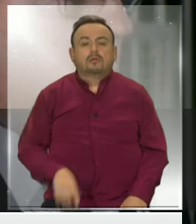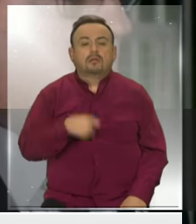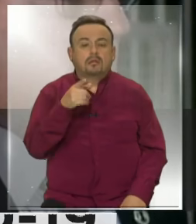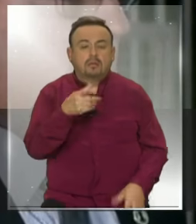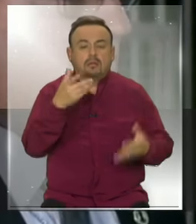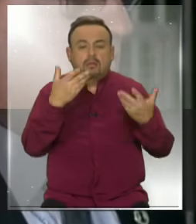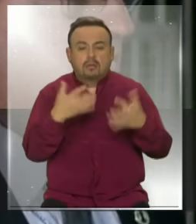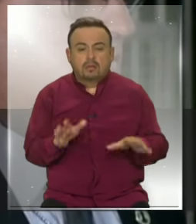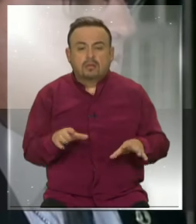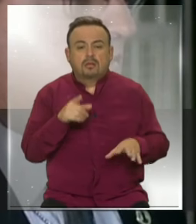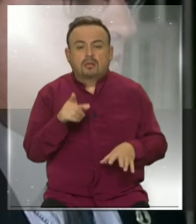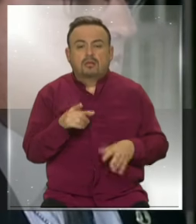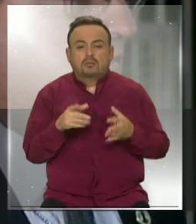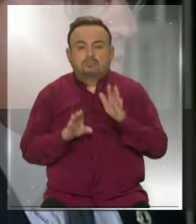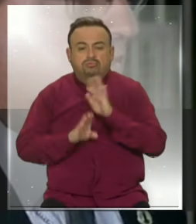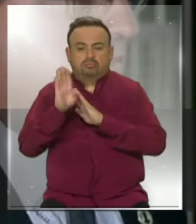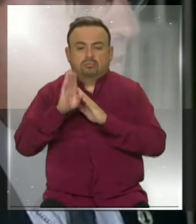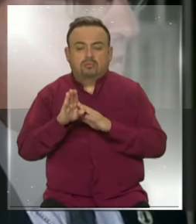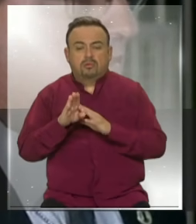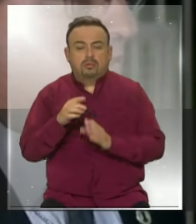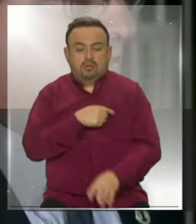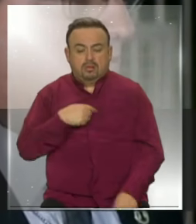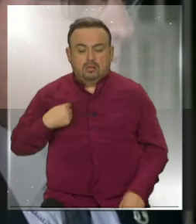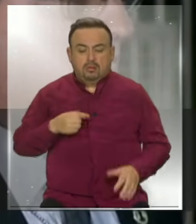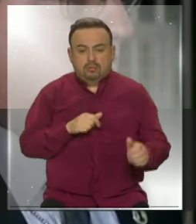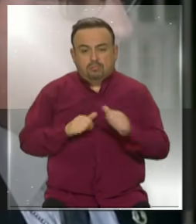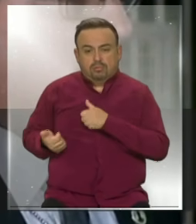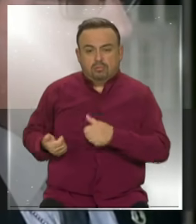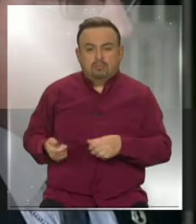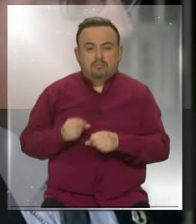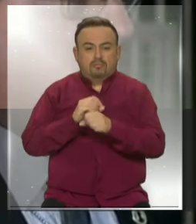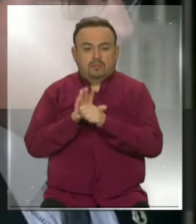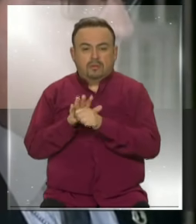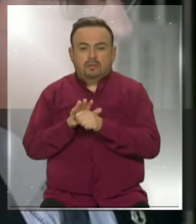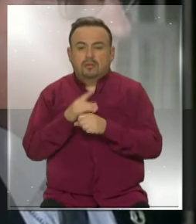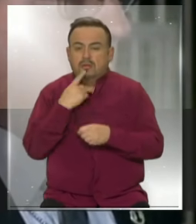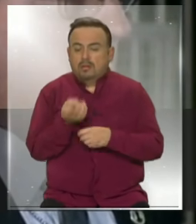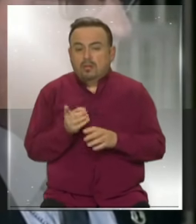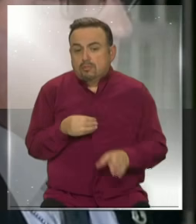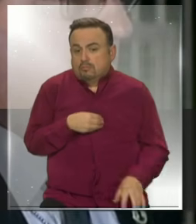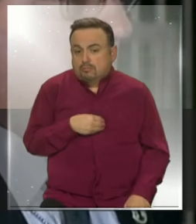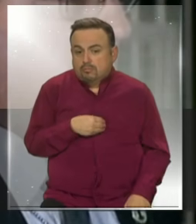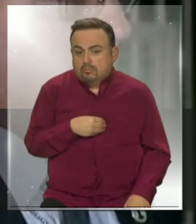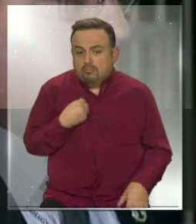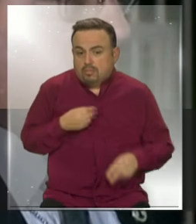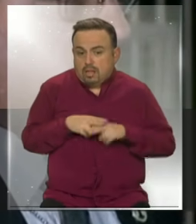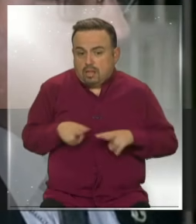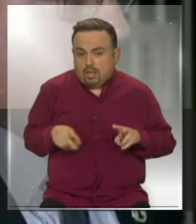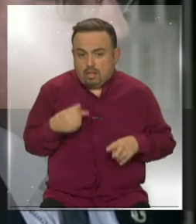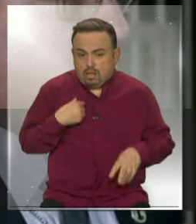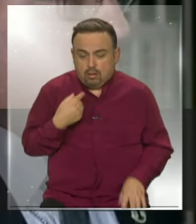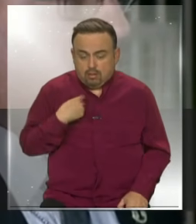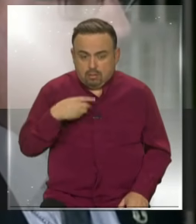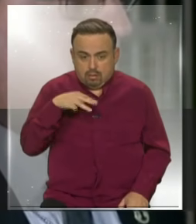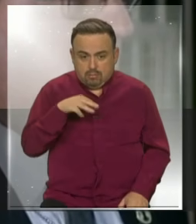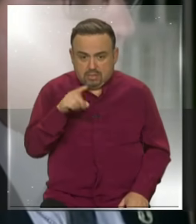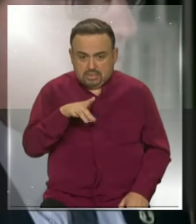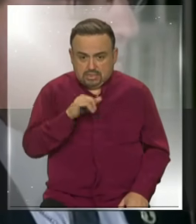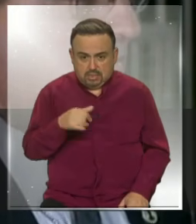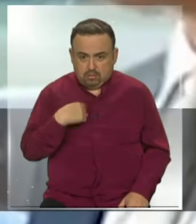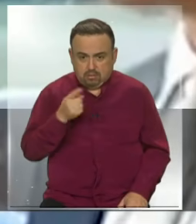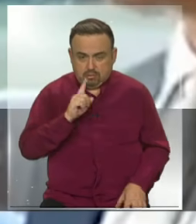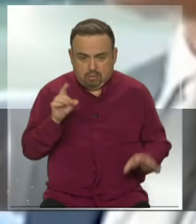el número de muertos de China. Brasil no va a ir. Lamento, ¿qué faço o quê? Yo soy Messias, mas no faço milagre.